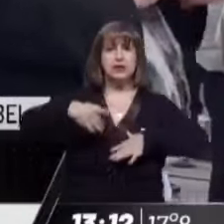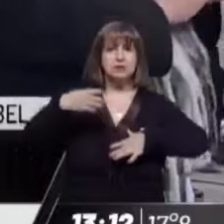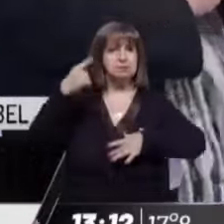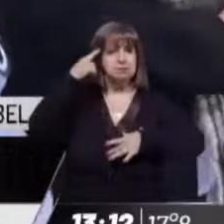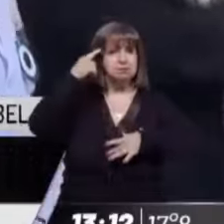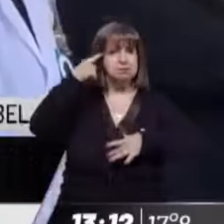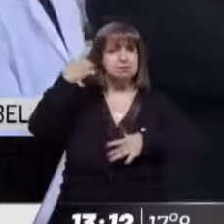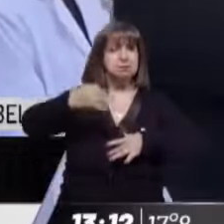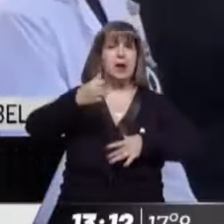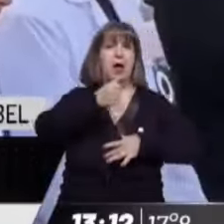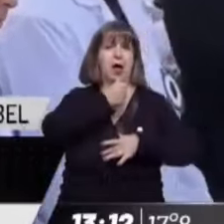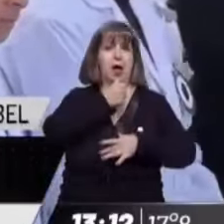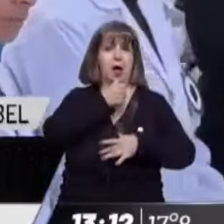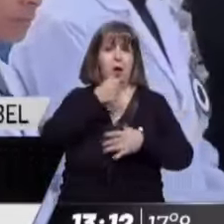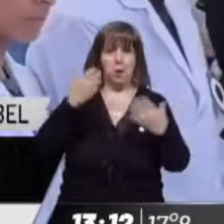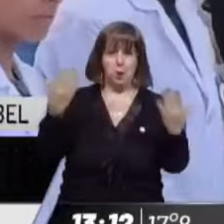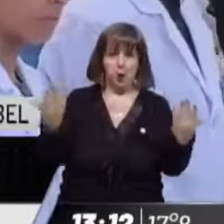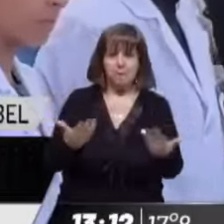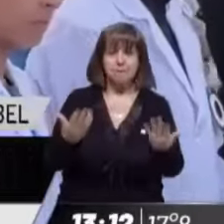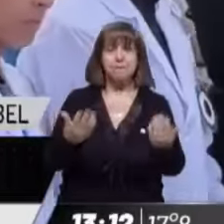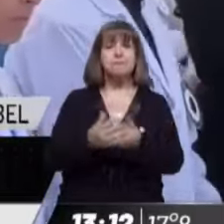no?